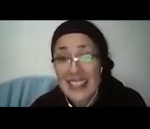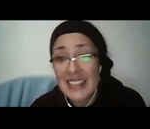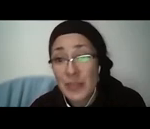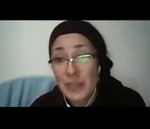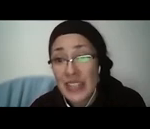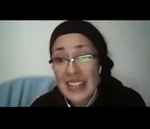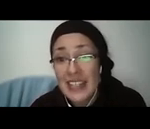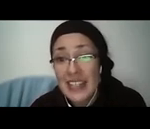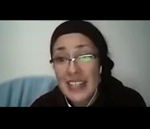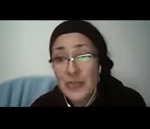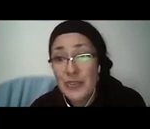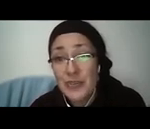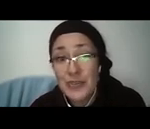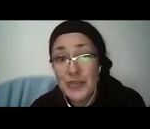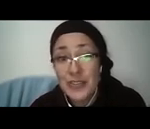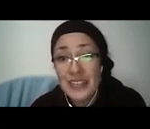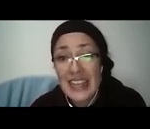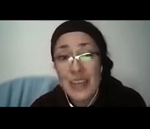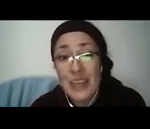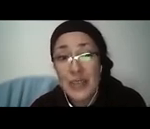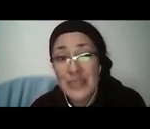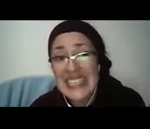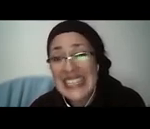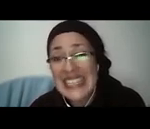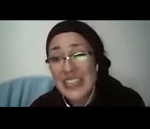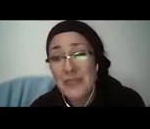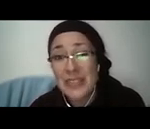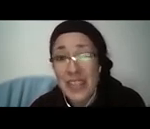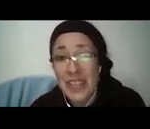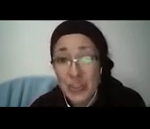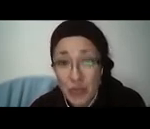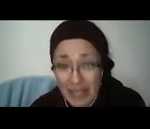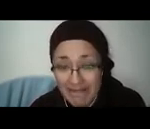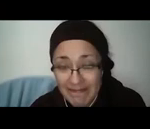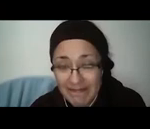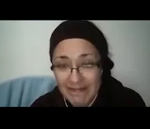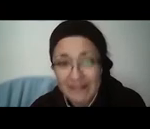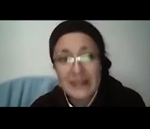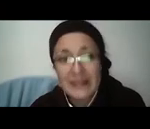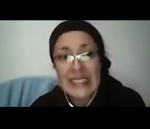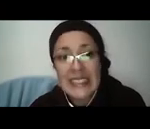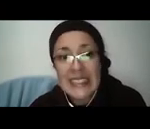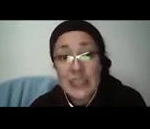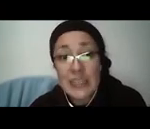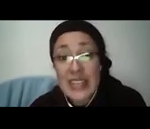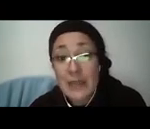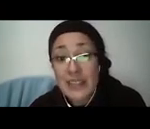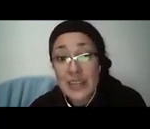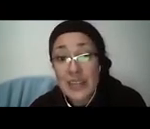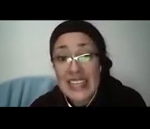a nivel mundial por su construcción a 4.500 metros de altura. Y una de